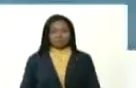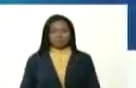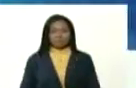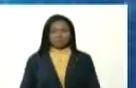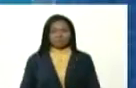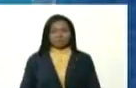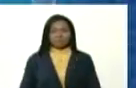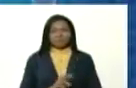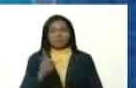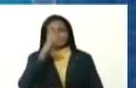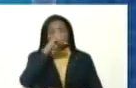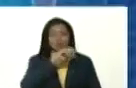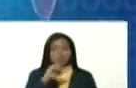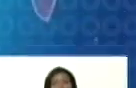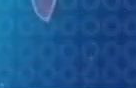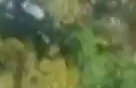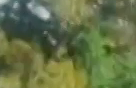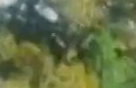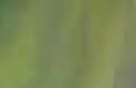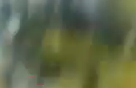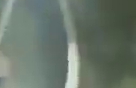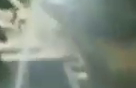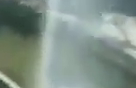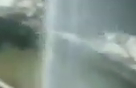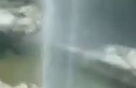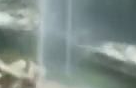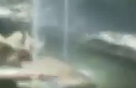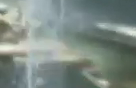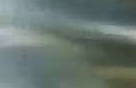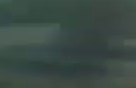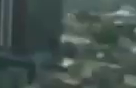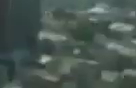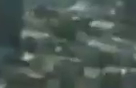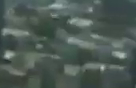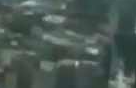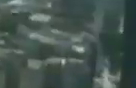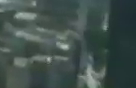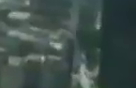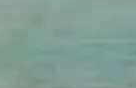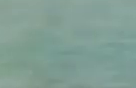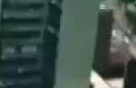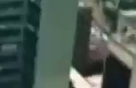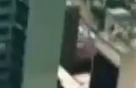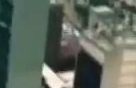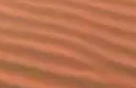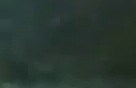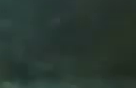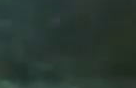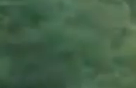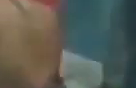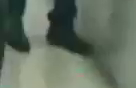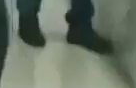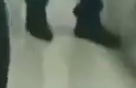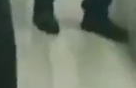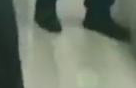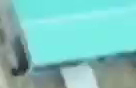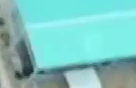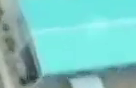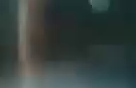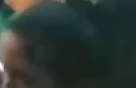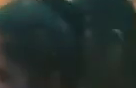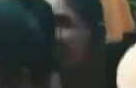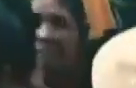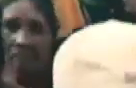Tercer aniversario del carné de la patria. Una revolución debe pensar en grande, actuar